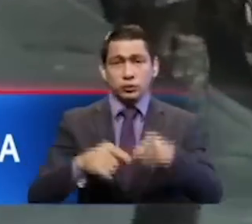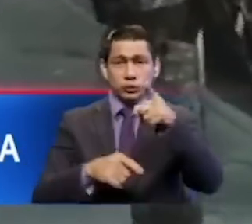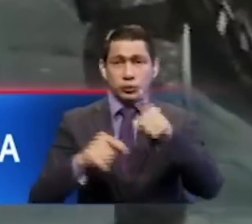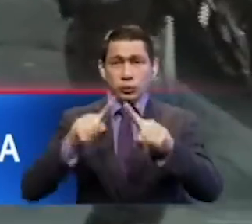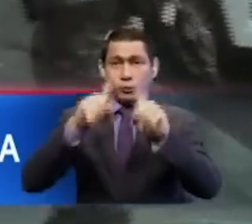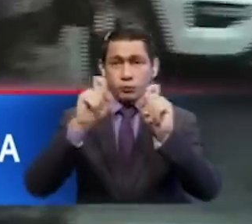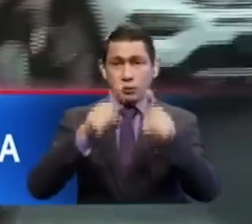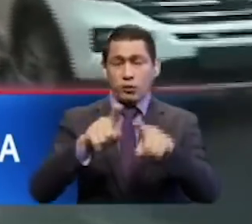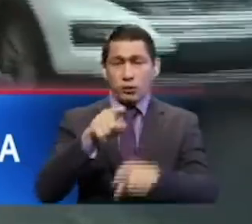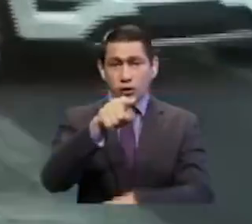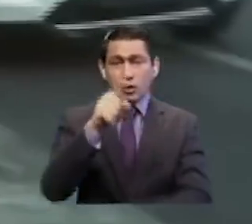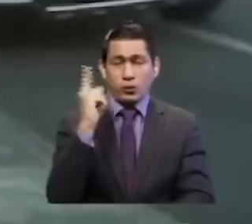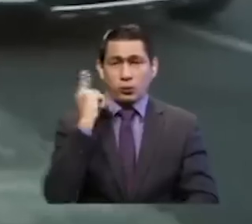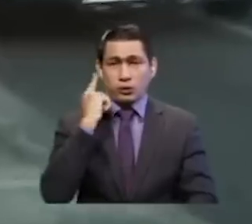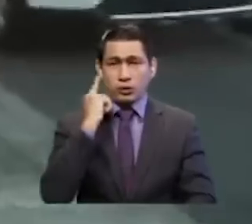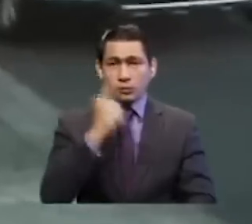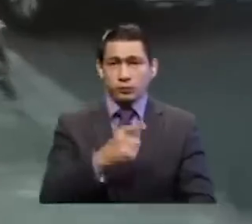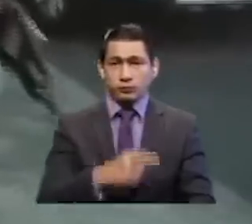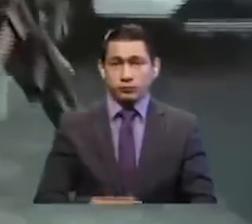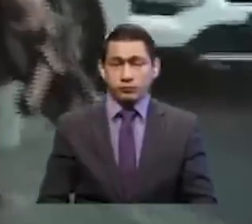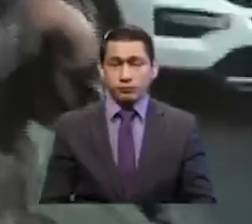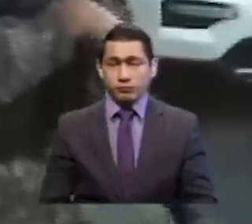en estudios. Te escuchamos.